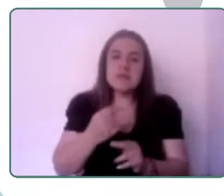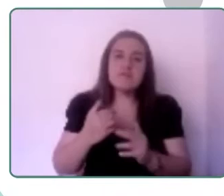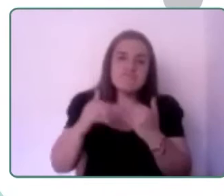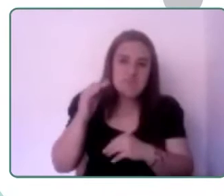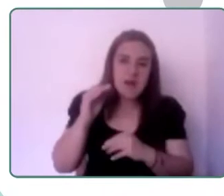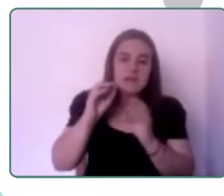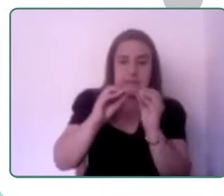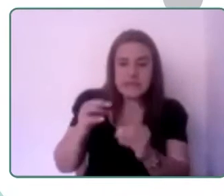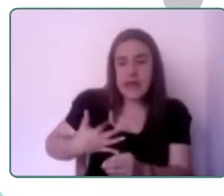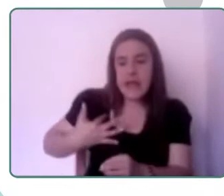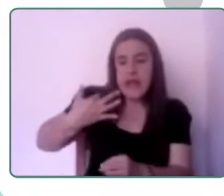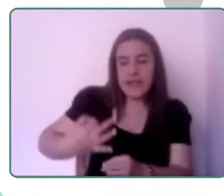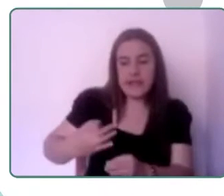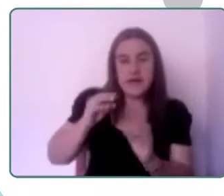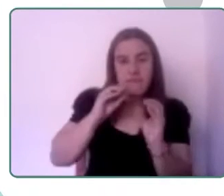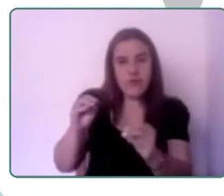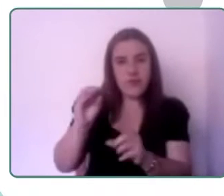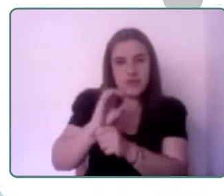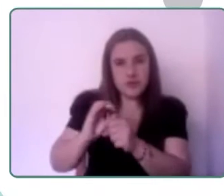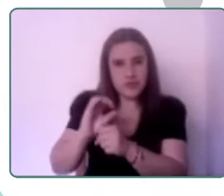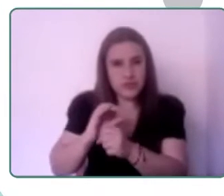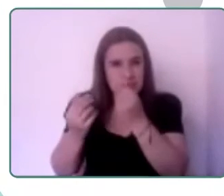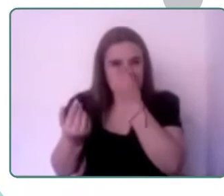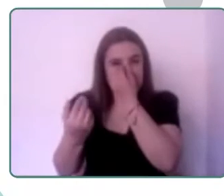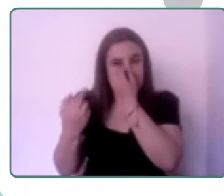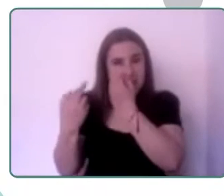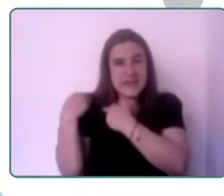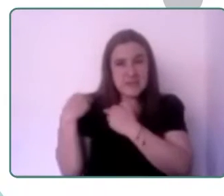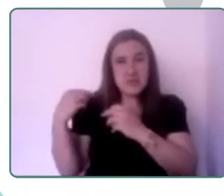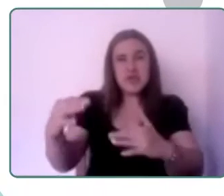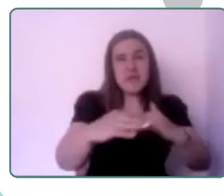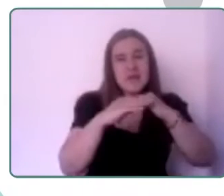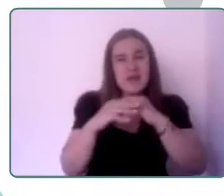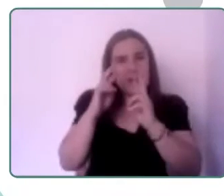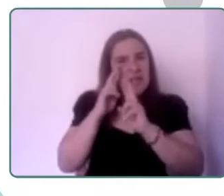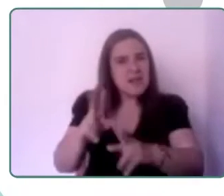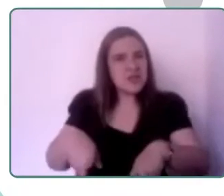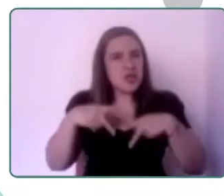ciudadana, responsabilidad colectiva, respeto por la vida y los derechos de los otros,